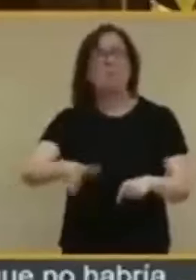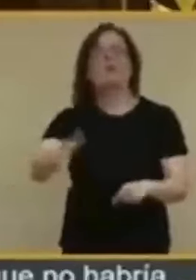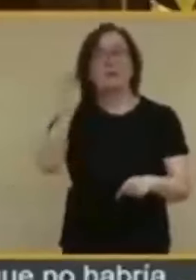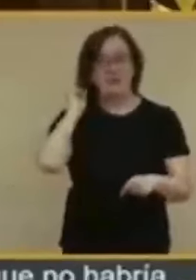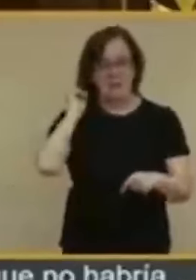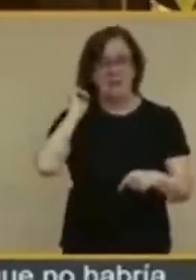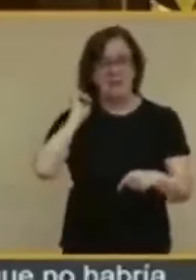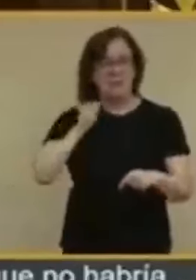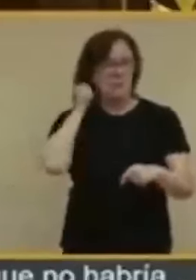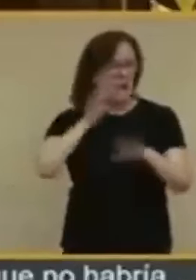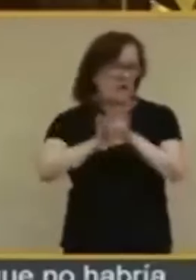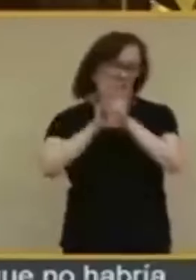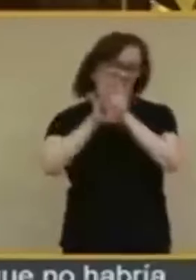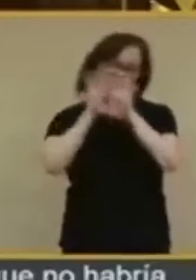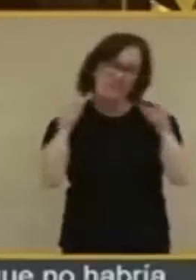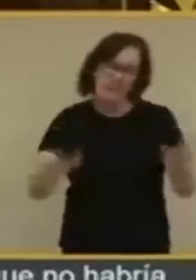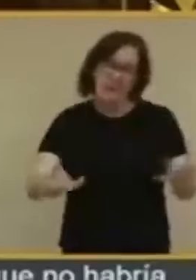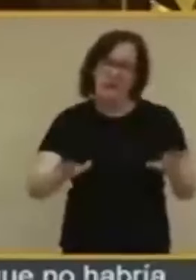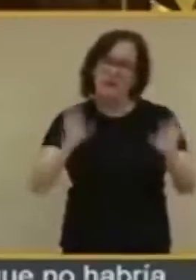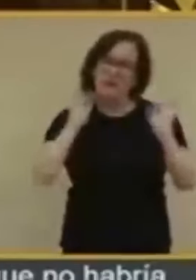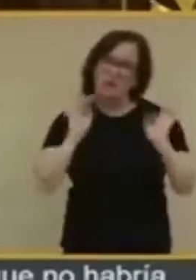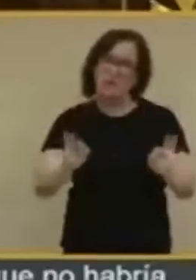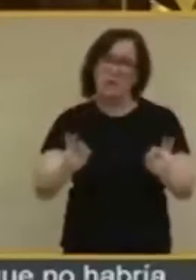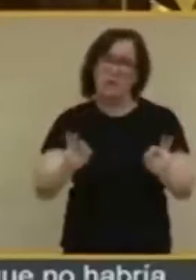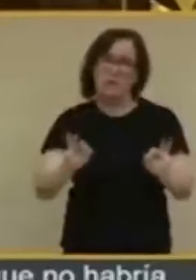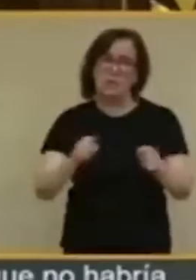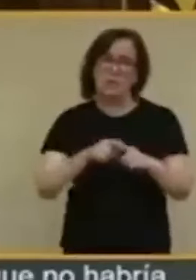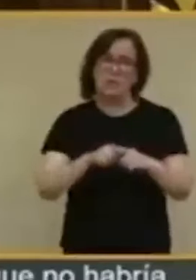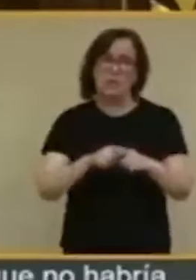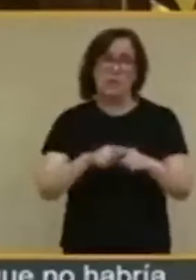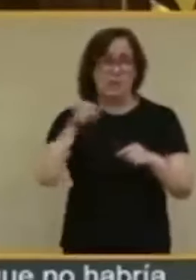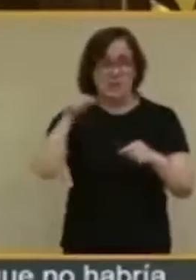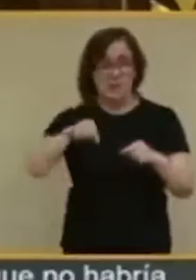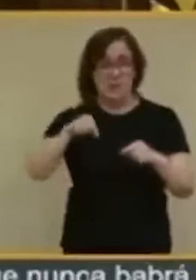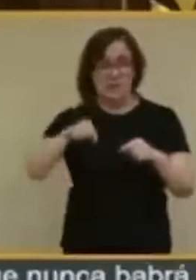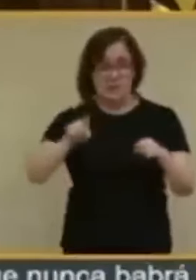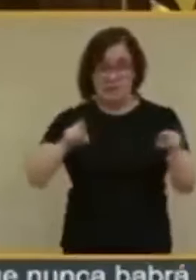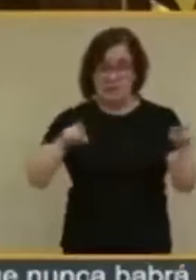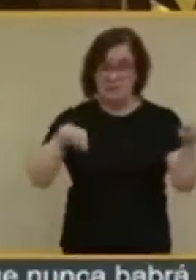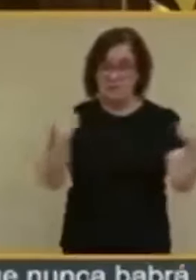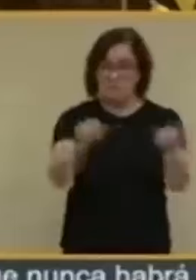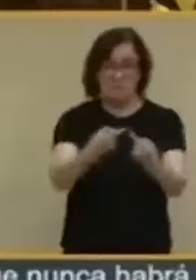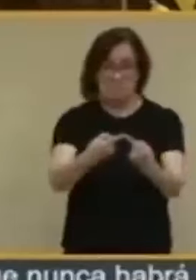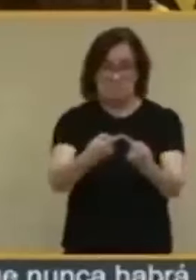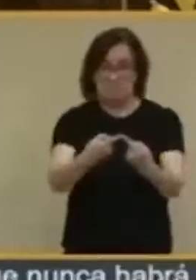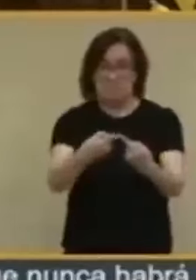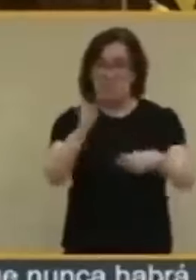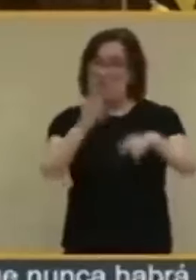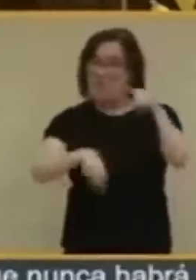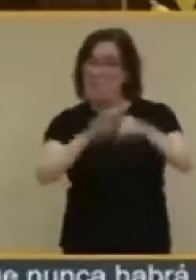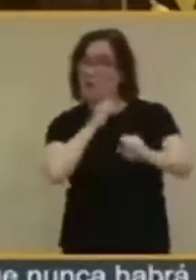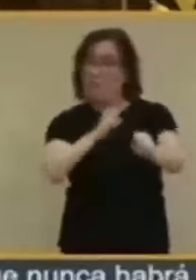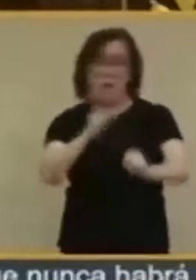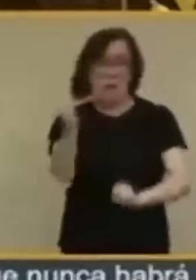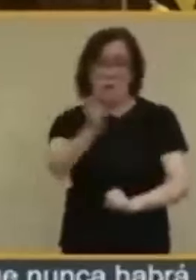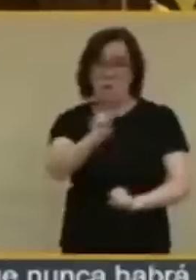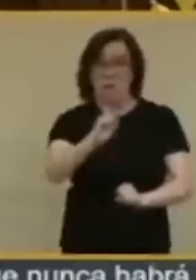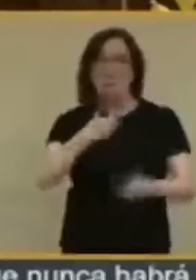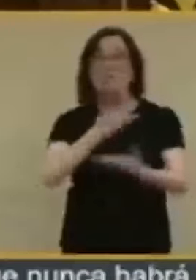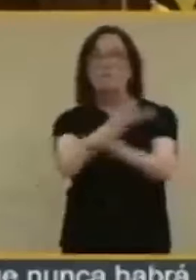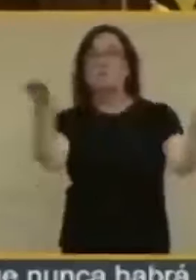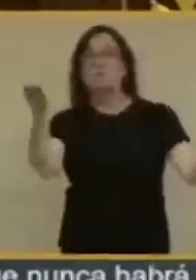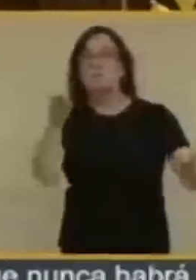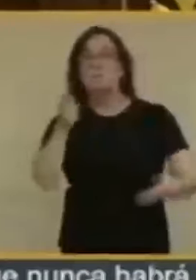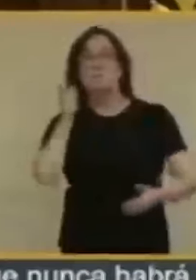tenemos más claro que nunca que es de ustedes de quien menos depende. Depende del pueblo